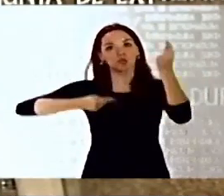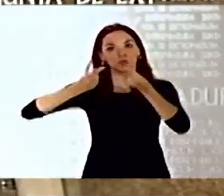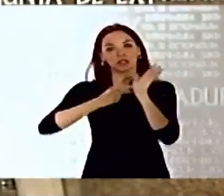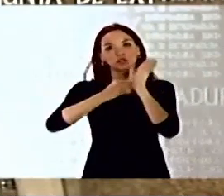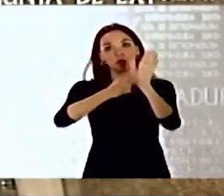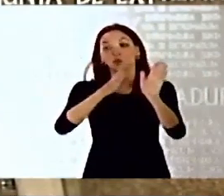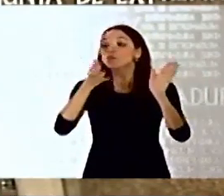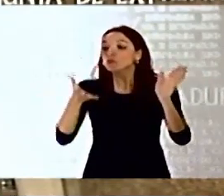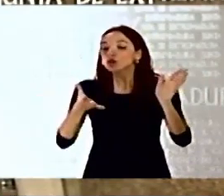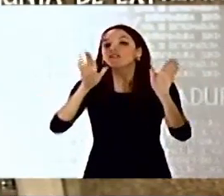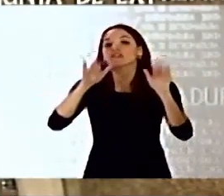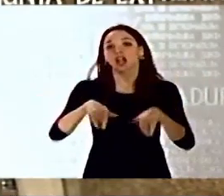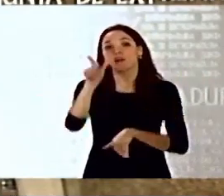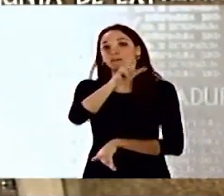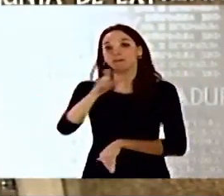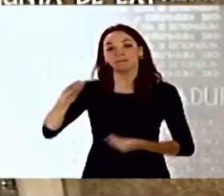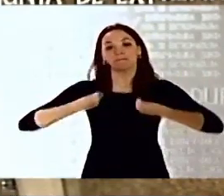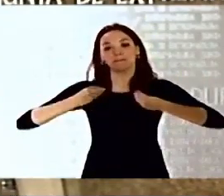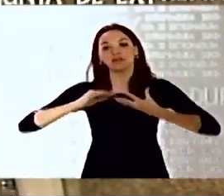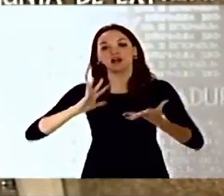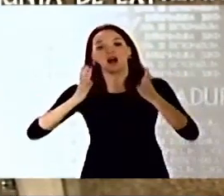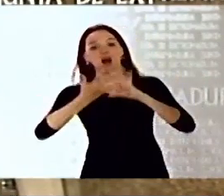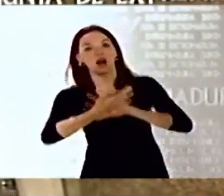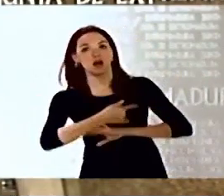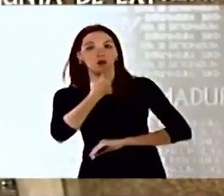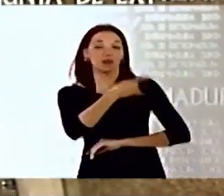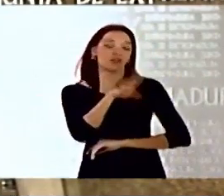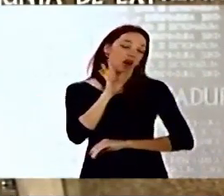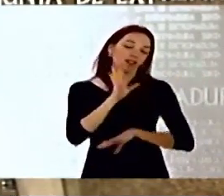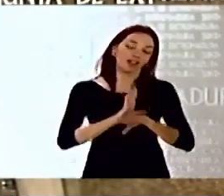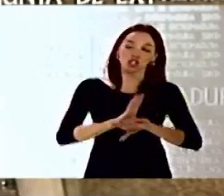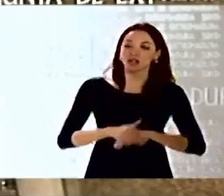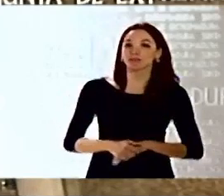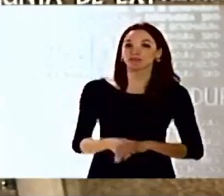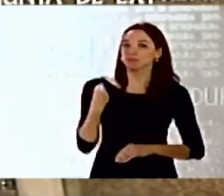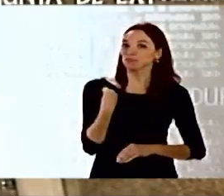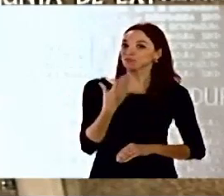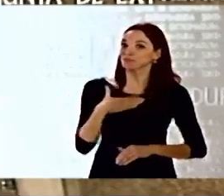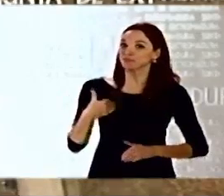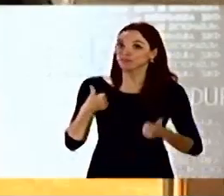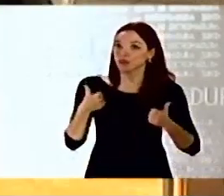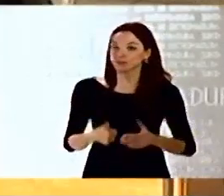cambia la vida de la gente, como decía antes la consejera. ¿Más cocinas que tengáis por ahí?